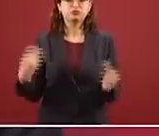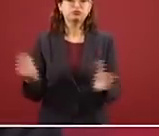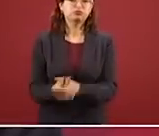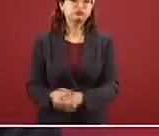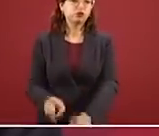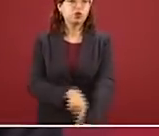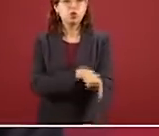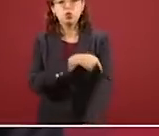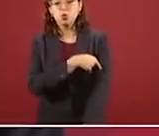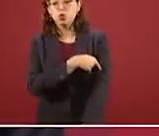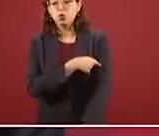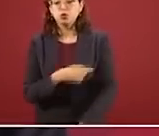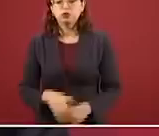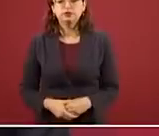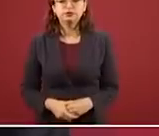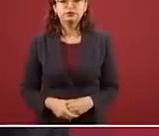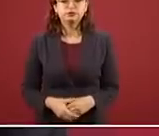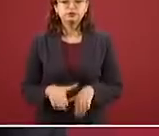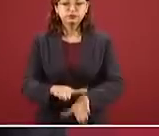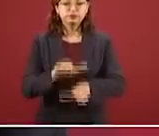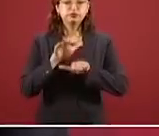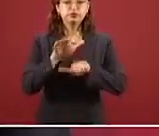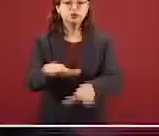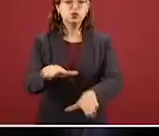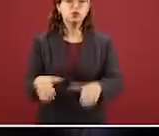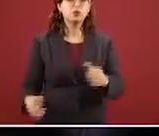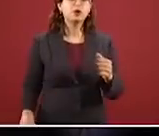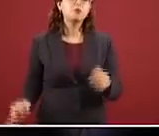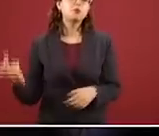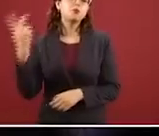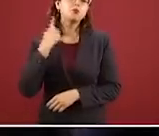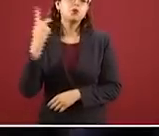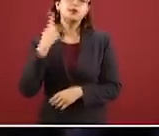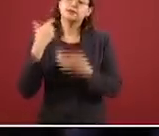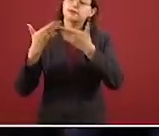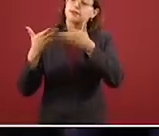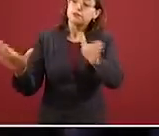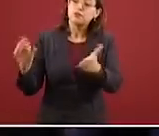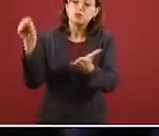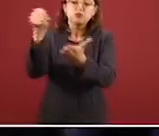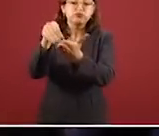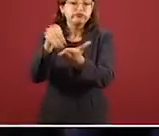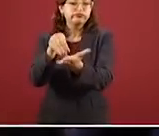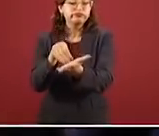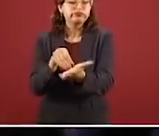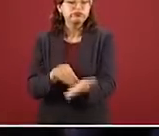seminarios sobre las nuevas políticas públicas.